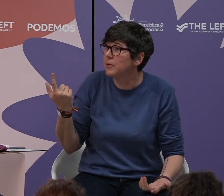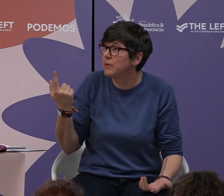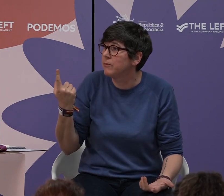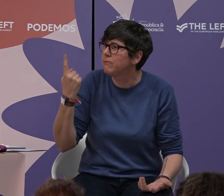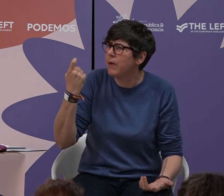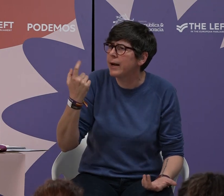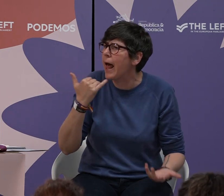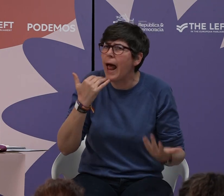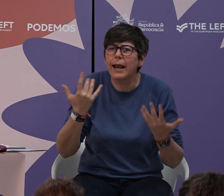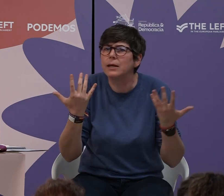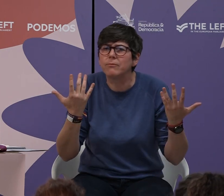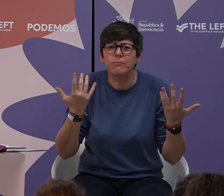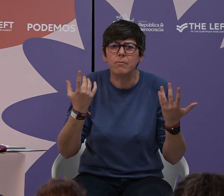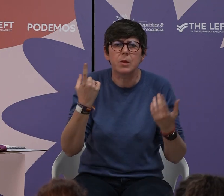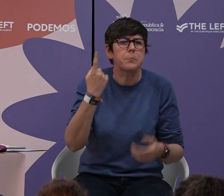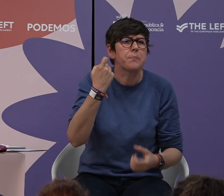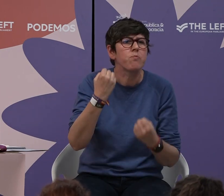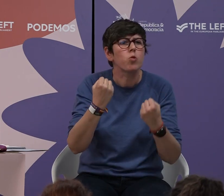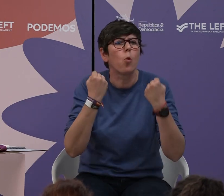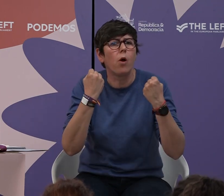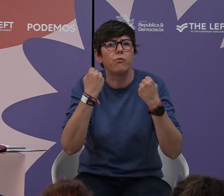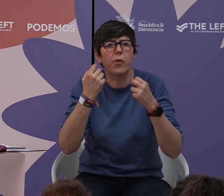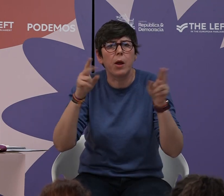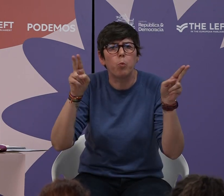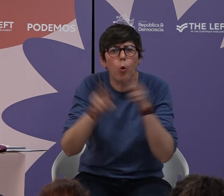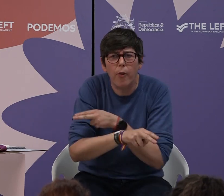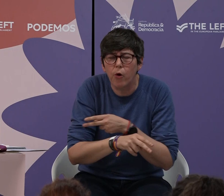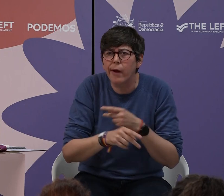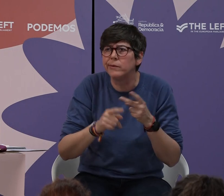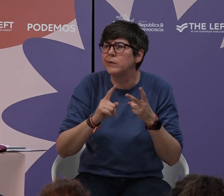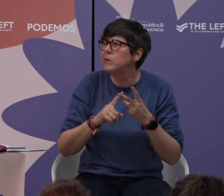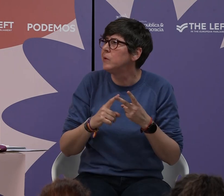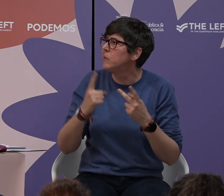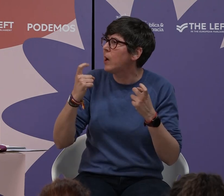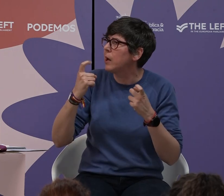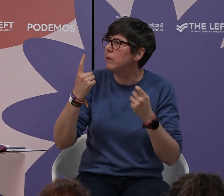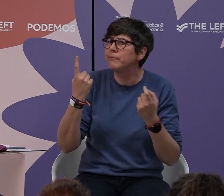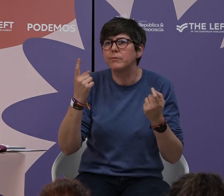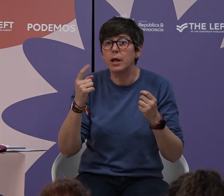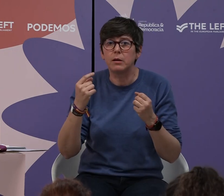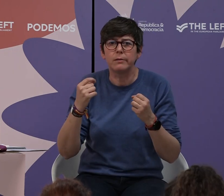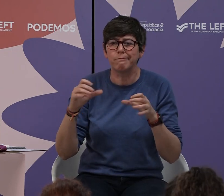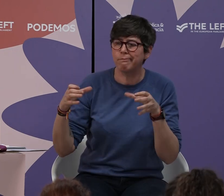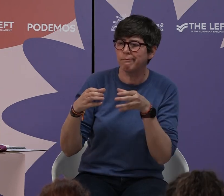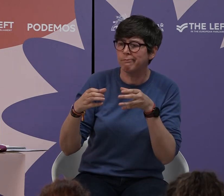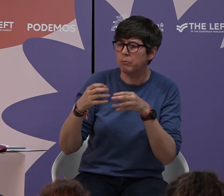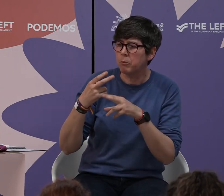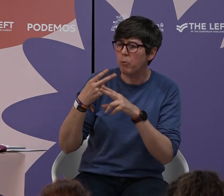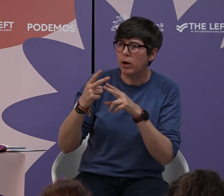se nos echa de menos allá porque falta algo falta una fuerza impugnatoria